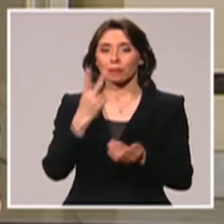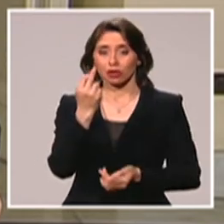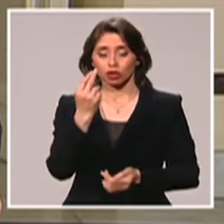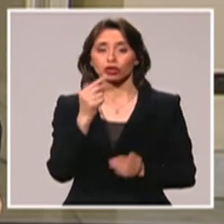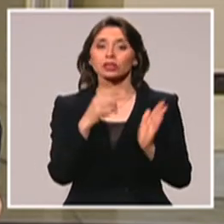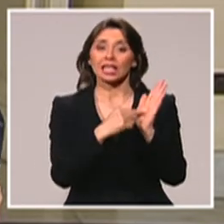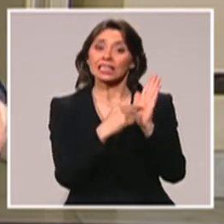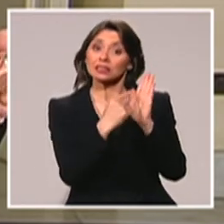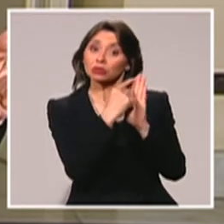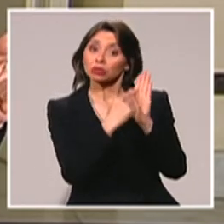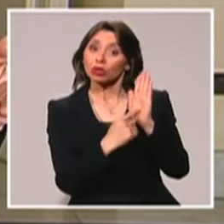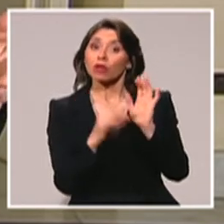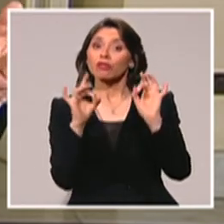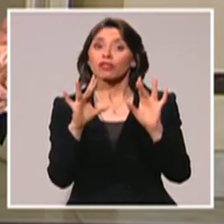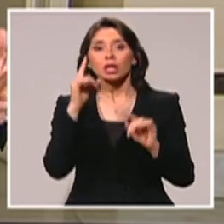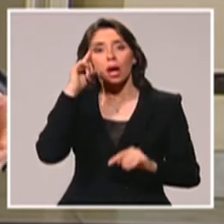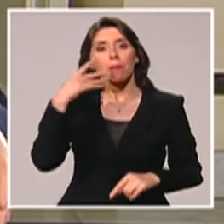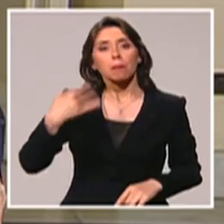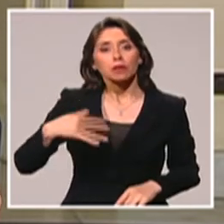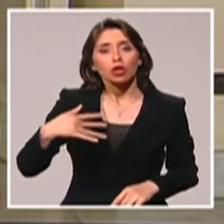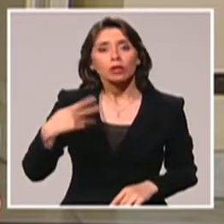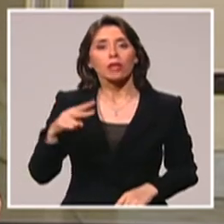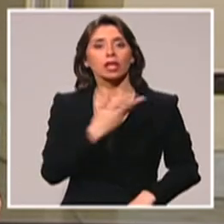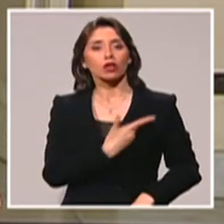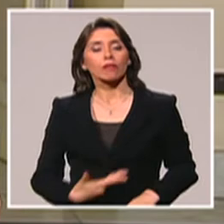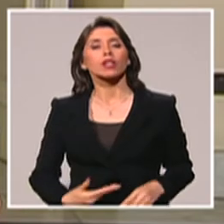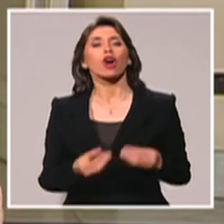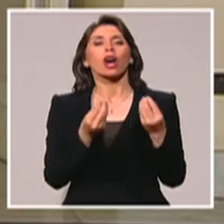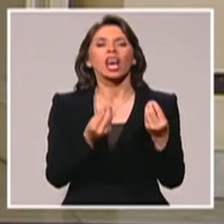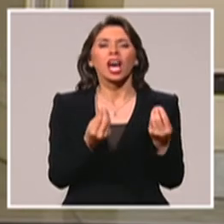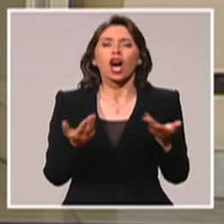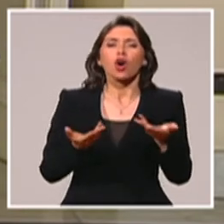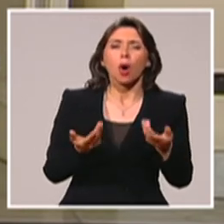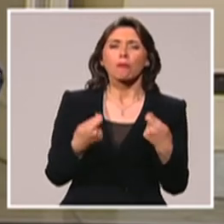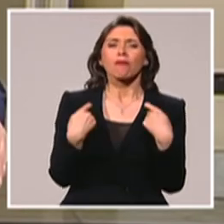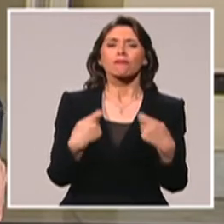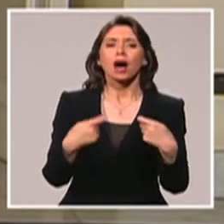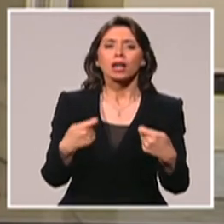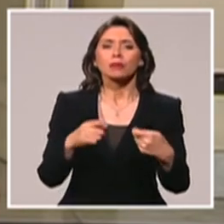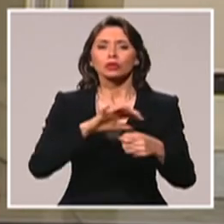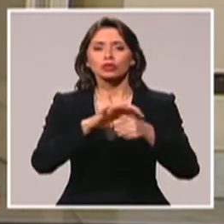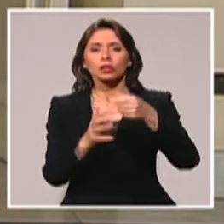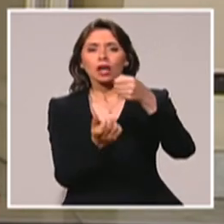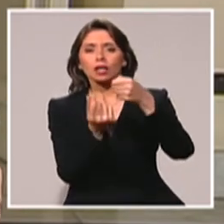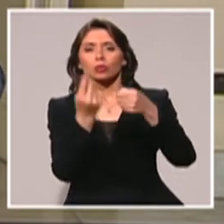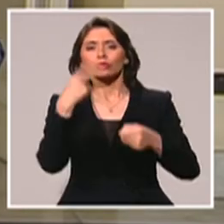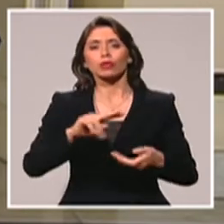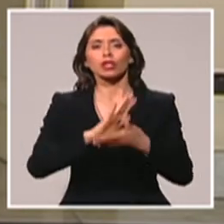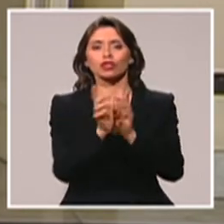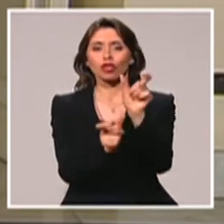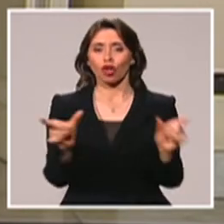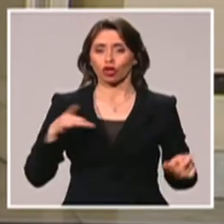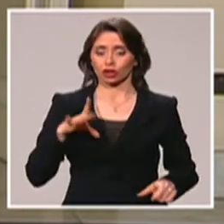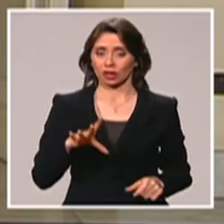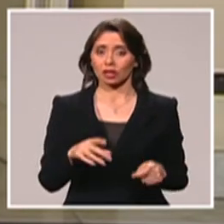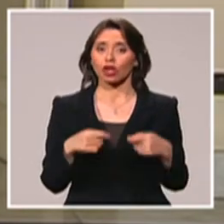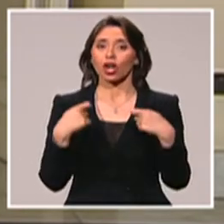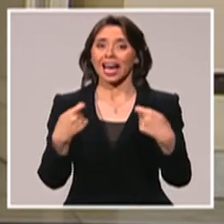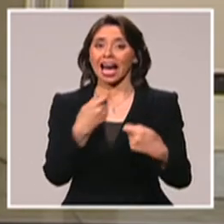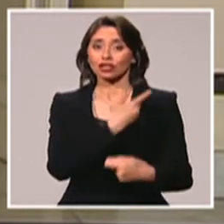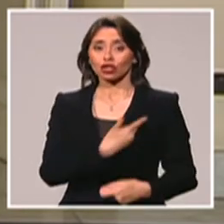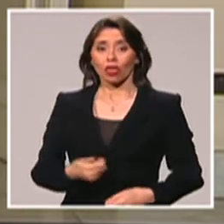y define en qué y cómo vamos a gastar los recursos de todos los chilenos el gasto del gobierno central